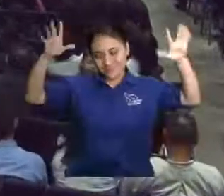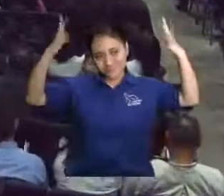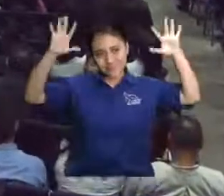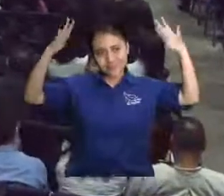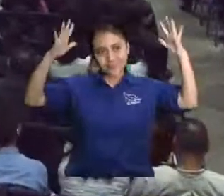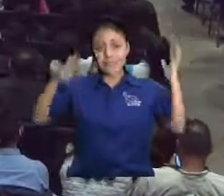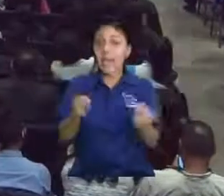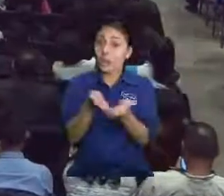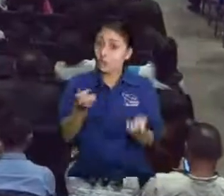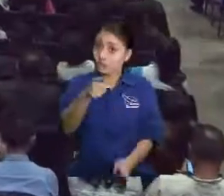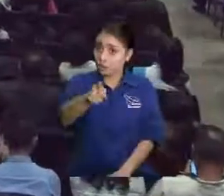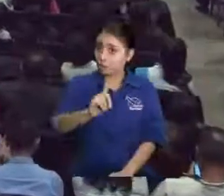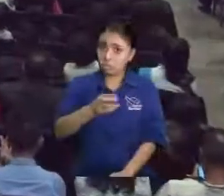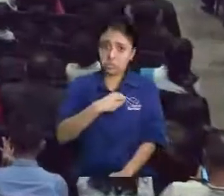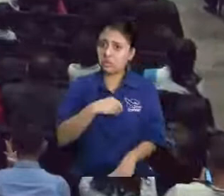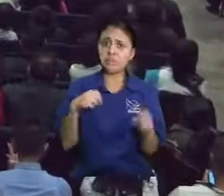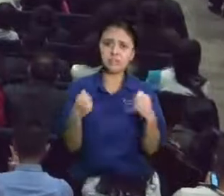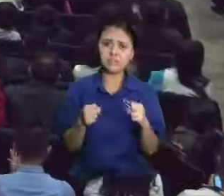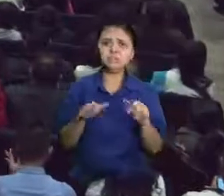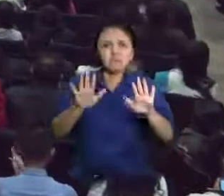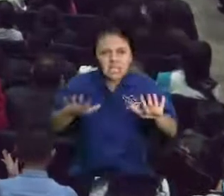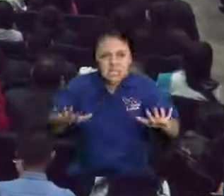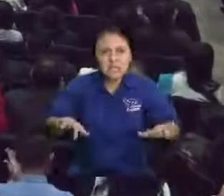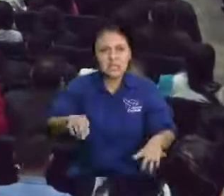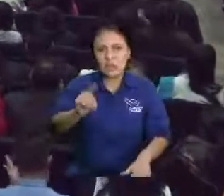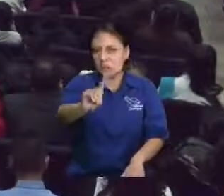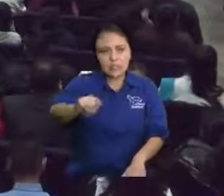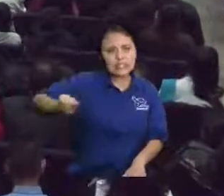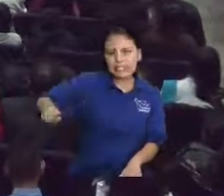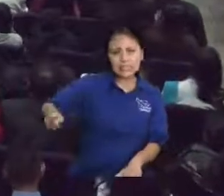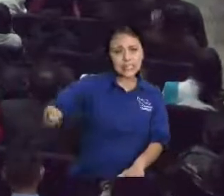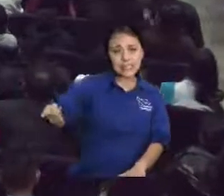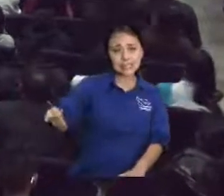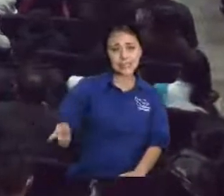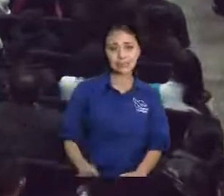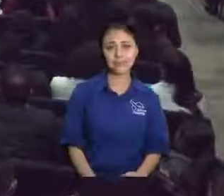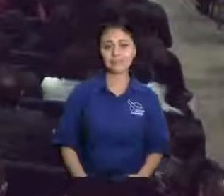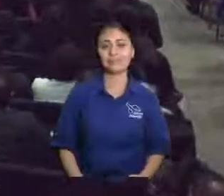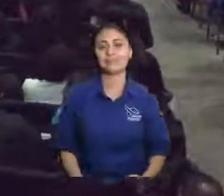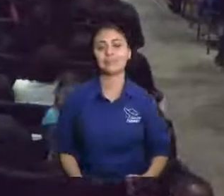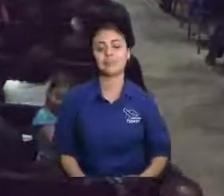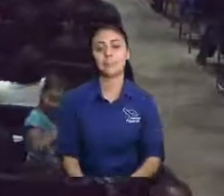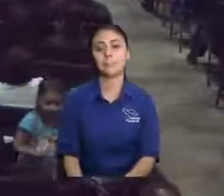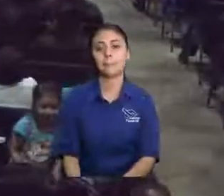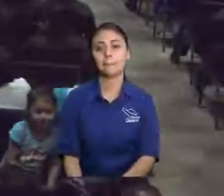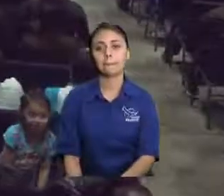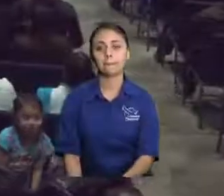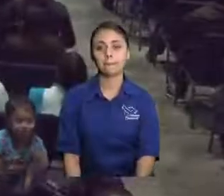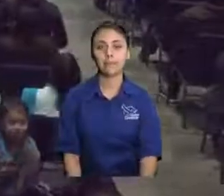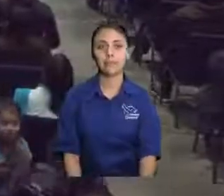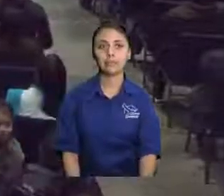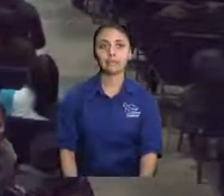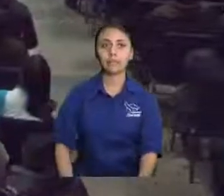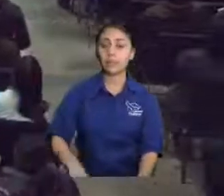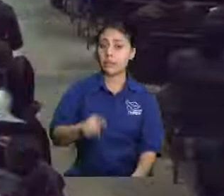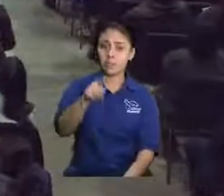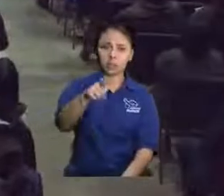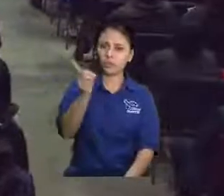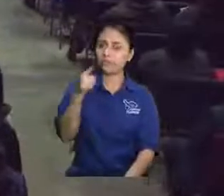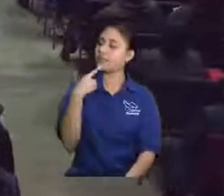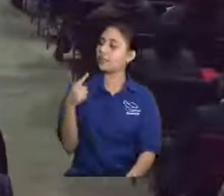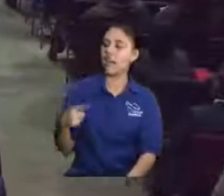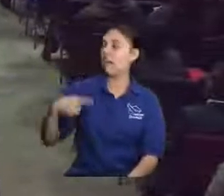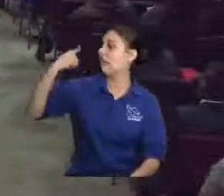Entonces, si tú no lo quieres hacer, no lo hagas, no hay problema. ¿No? Pero no le vas a decir a esa gente, ¿a qué